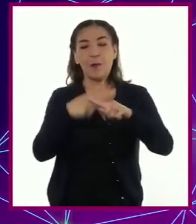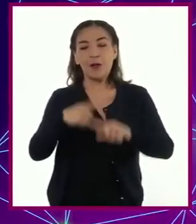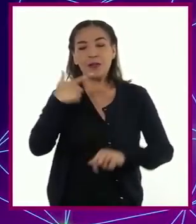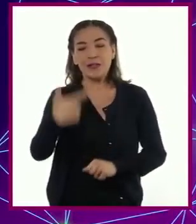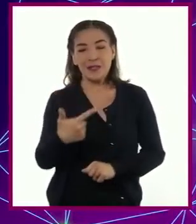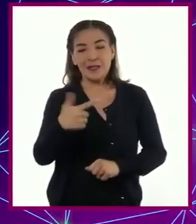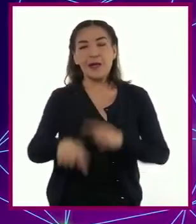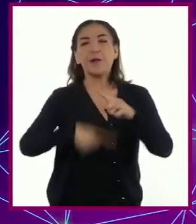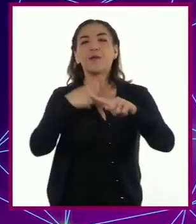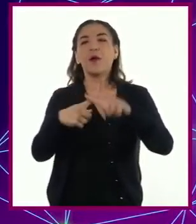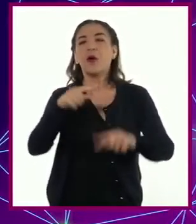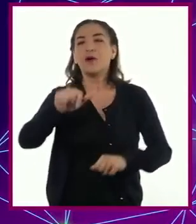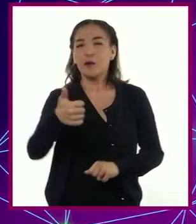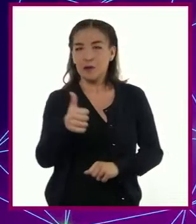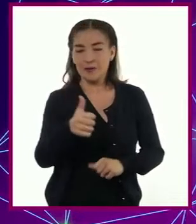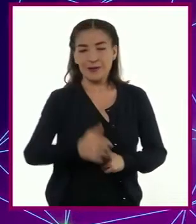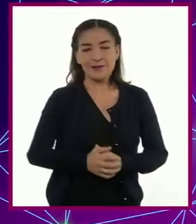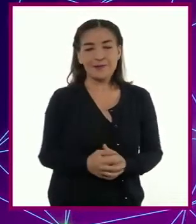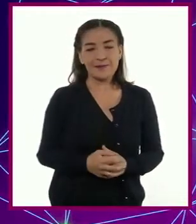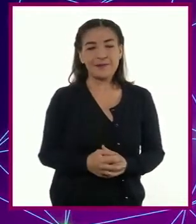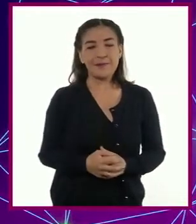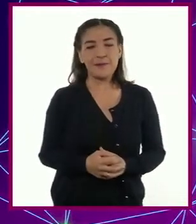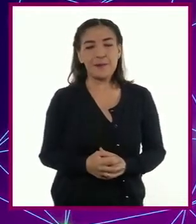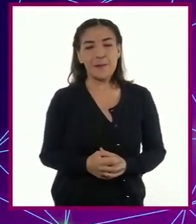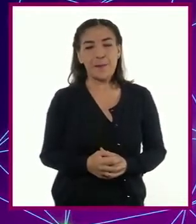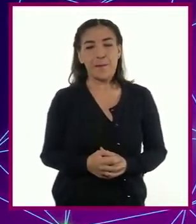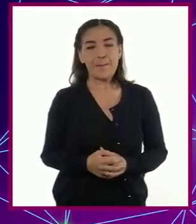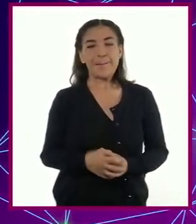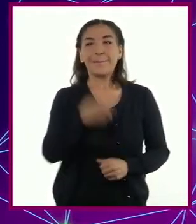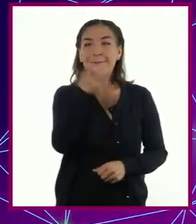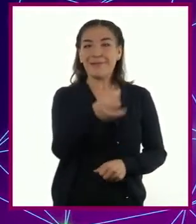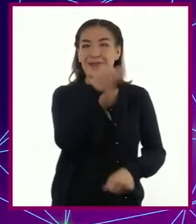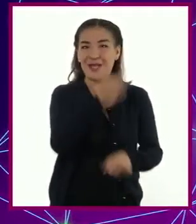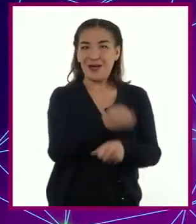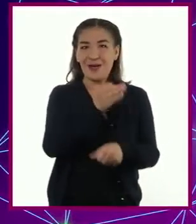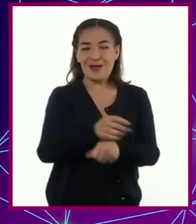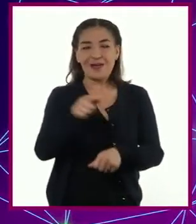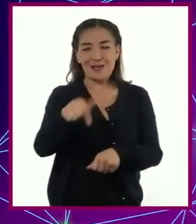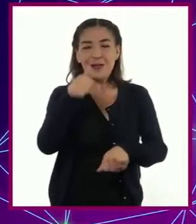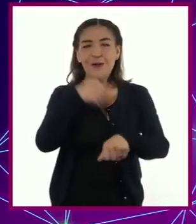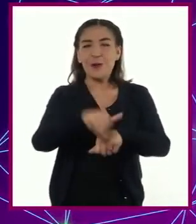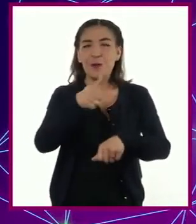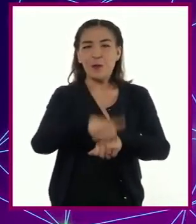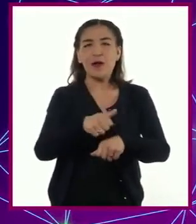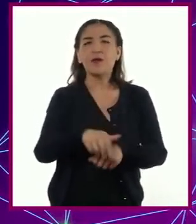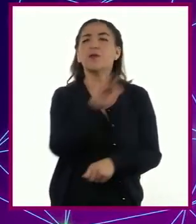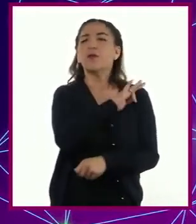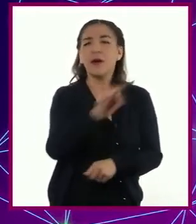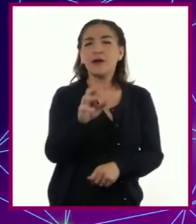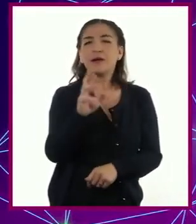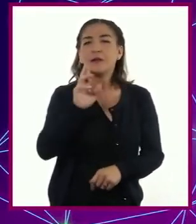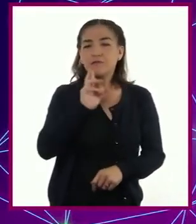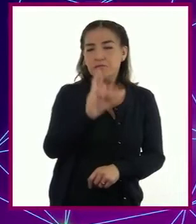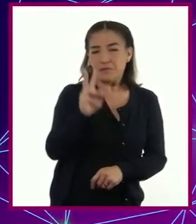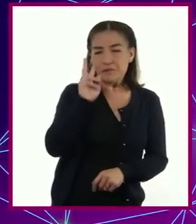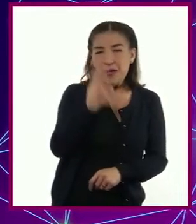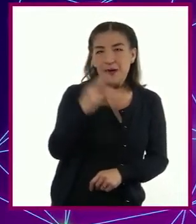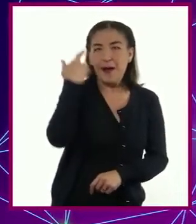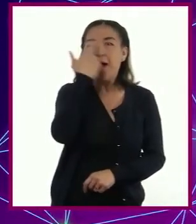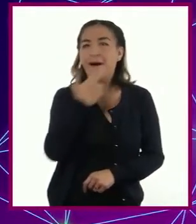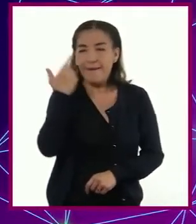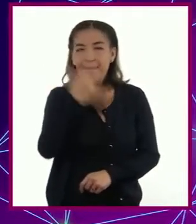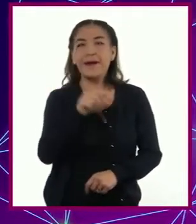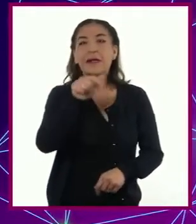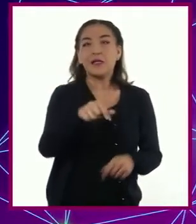7 por 11. En esta última factorización se puede reconocer que todos